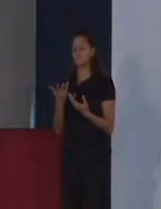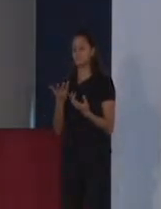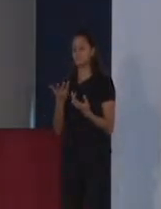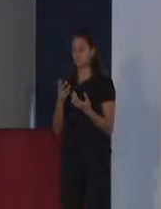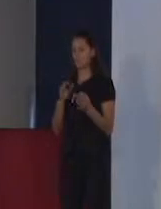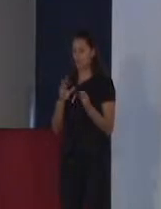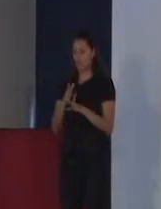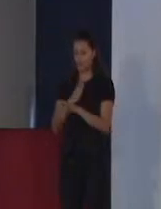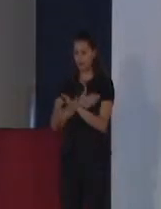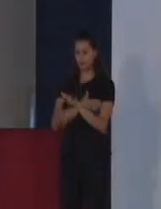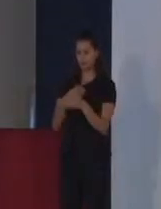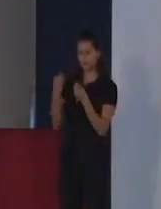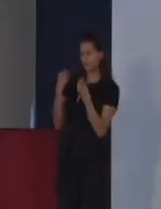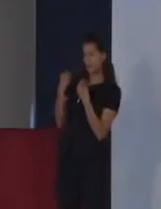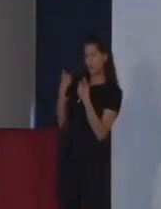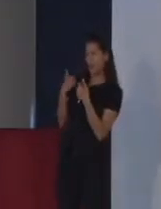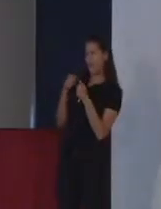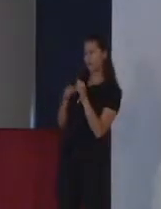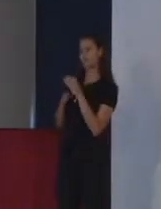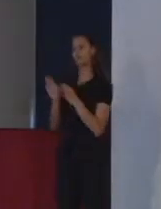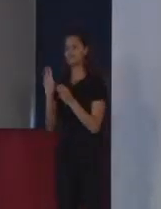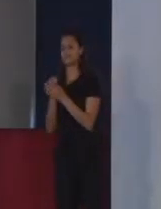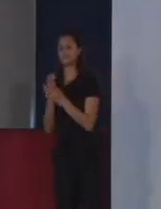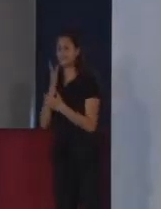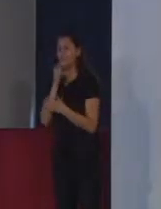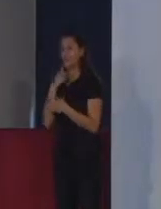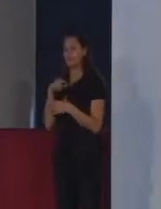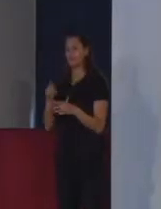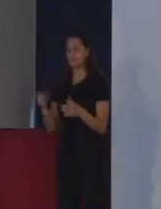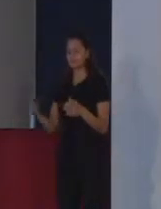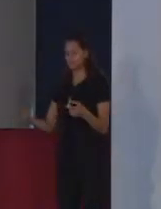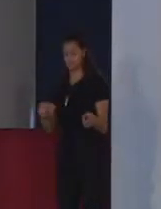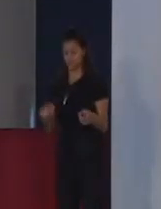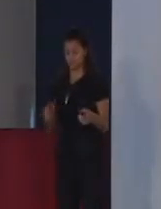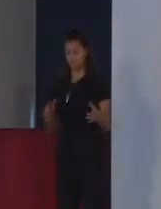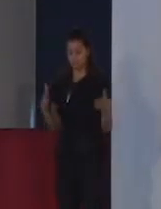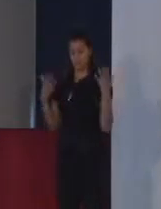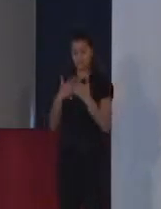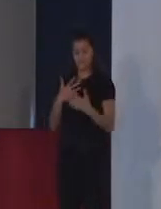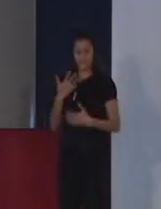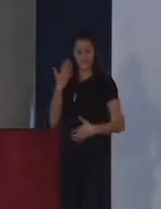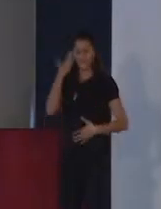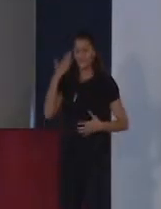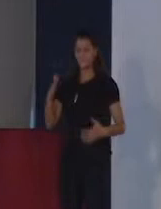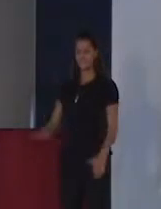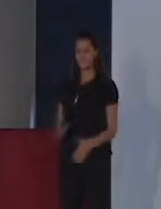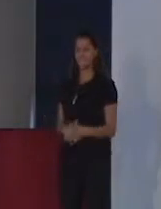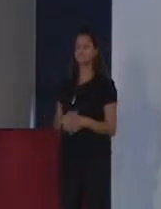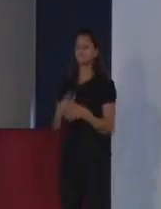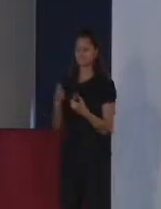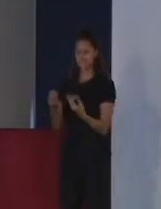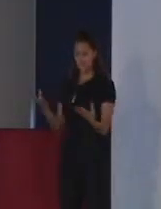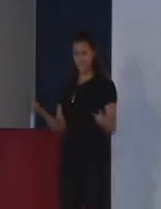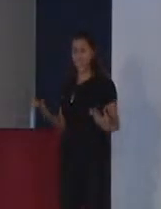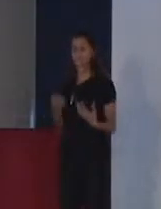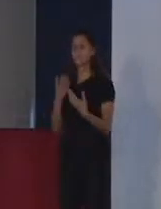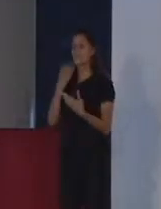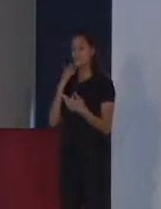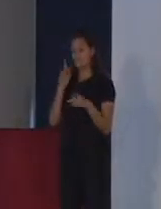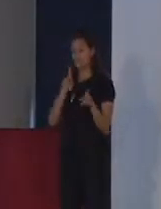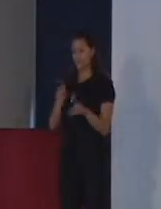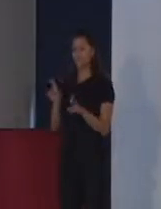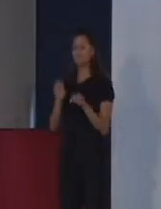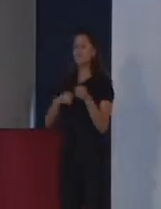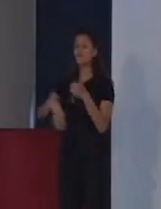inclusión. Tenemos el caso, y lo hemos reflexionado con Secretaría de Educación en muchos escenarios, y lo hicimos por lo menos con el caso de las poblaciones con